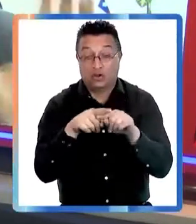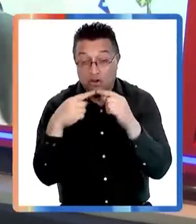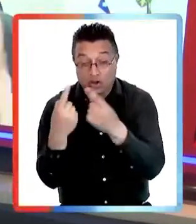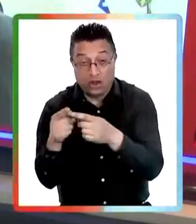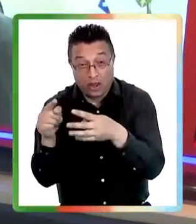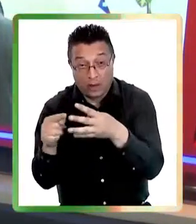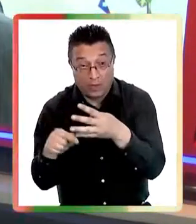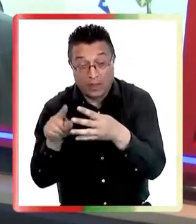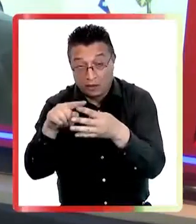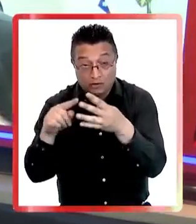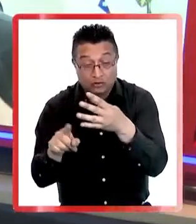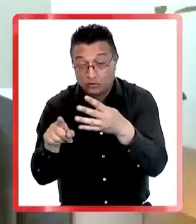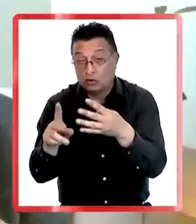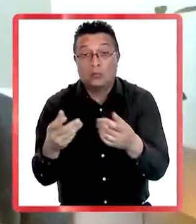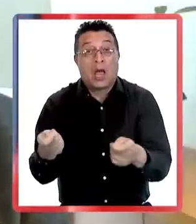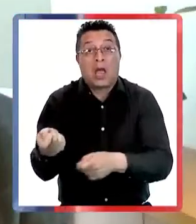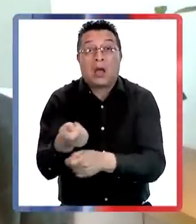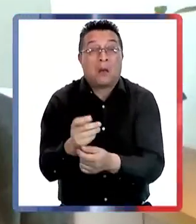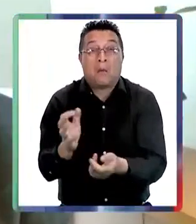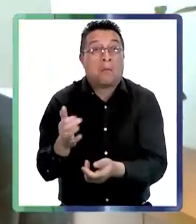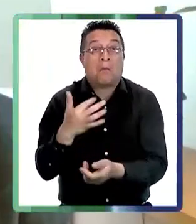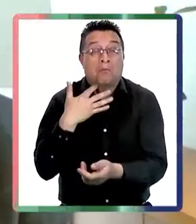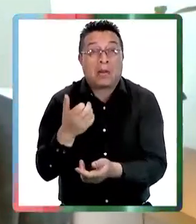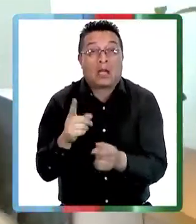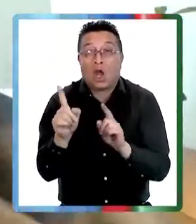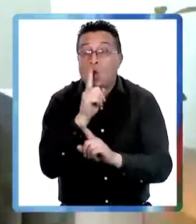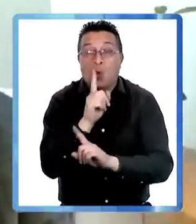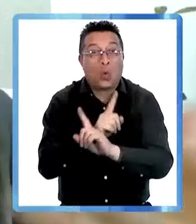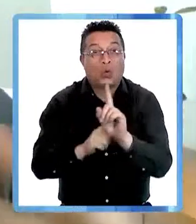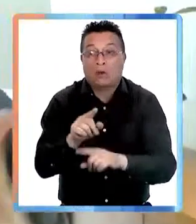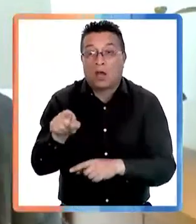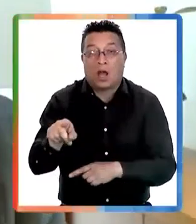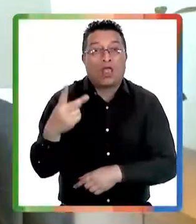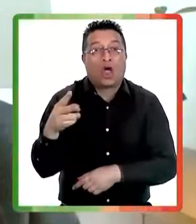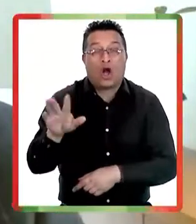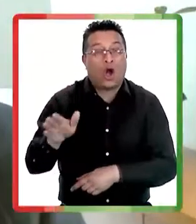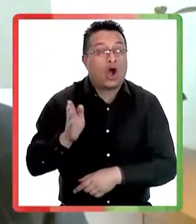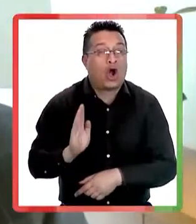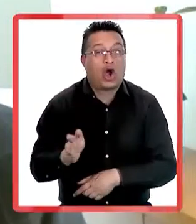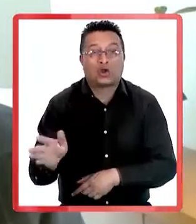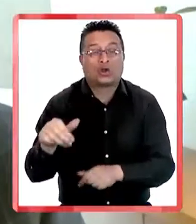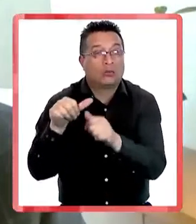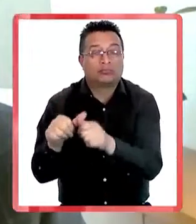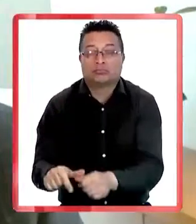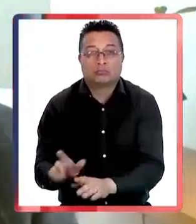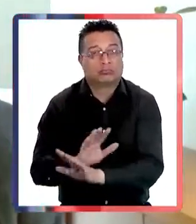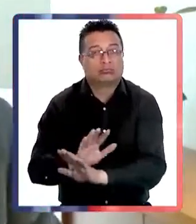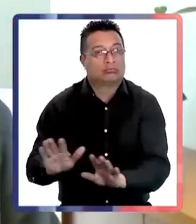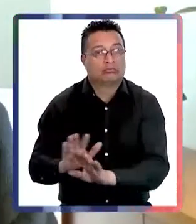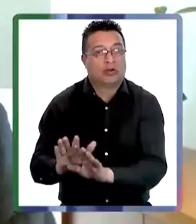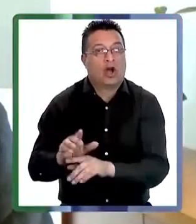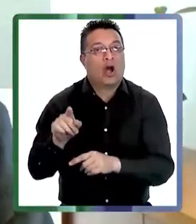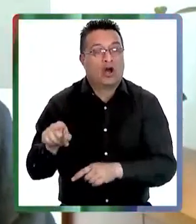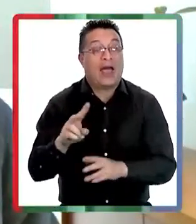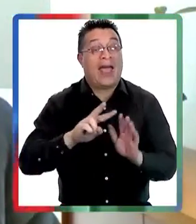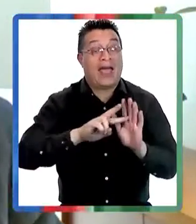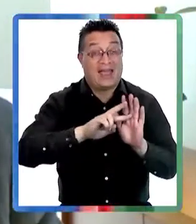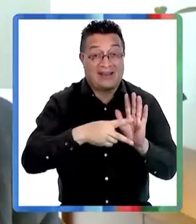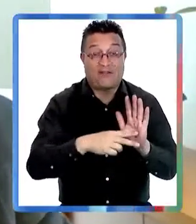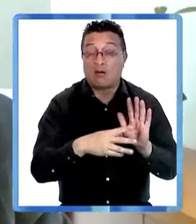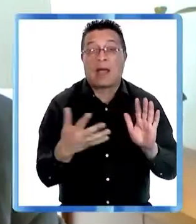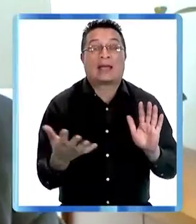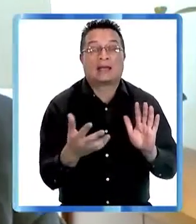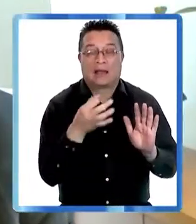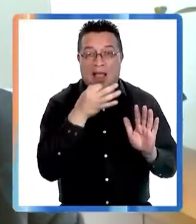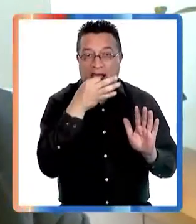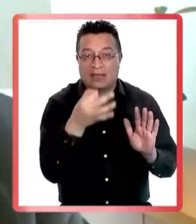El punto es que no hay ninguna razón económica que justifique que estas dos categorías de funciones estén juntas. Entonces la reforma lo